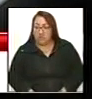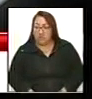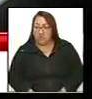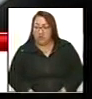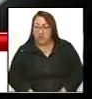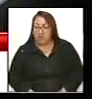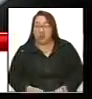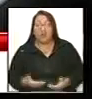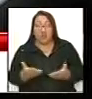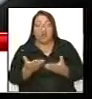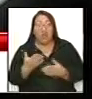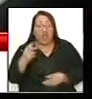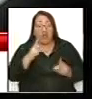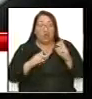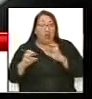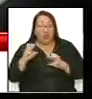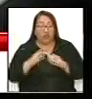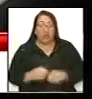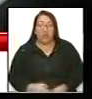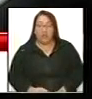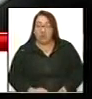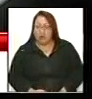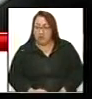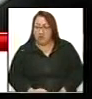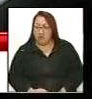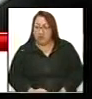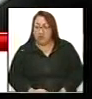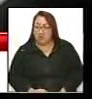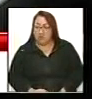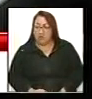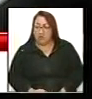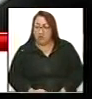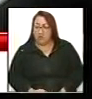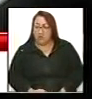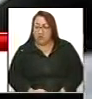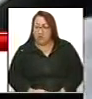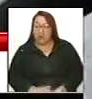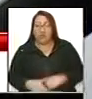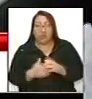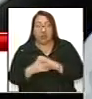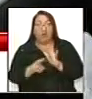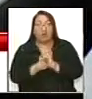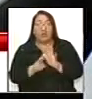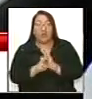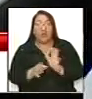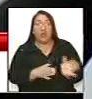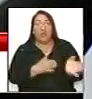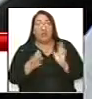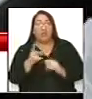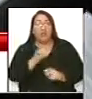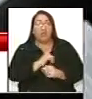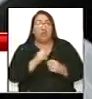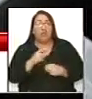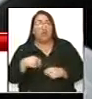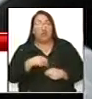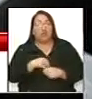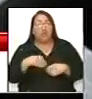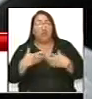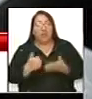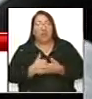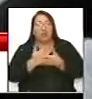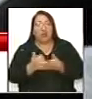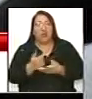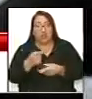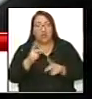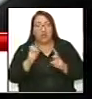esas inquietudes iniciales y toda la voluntad, ¿no?, de parte de instituciones como la nuestra de poder ayudarlos